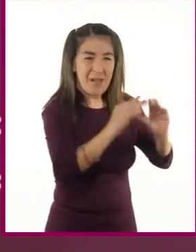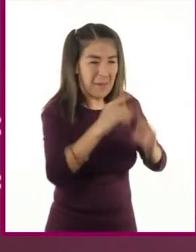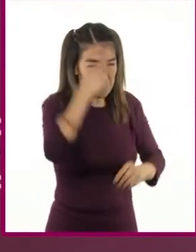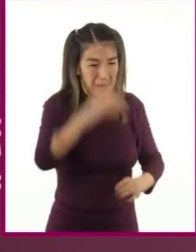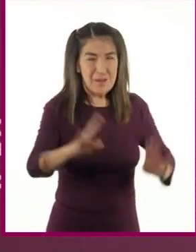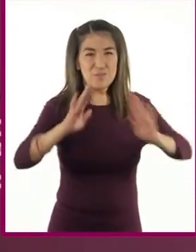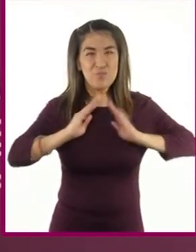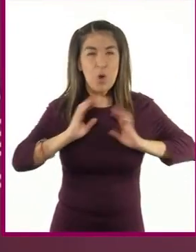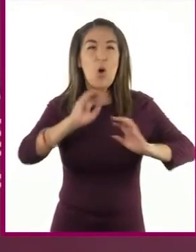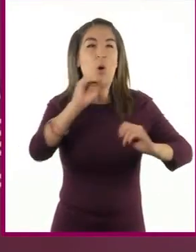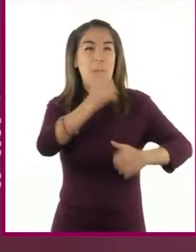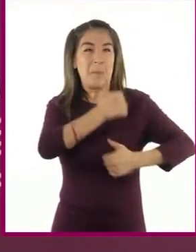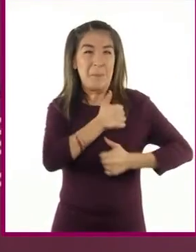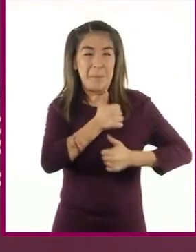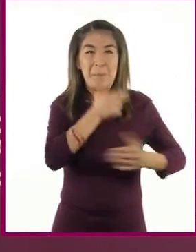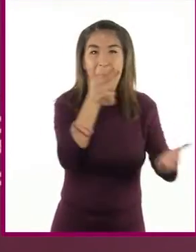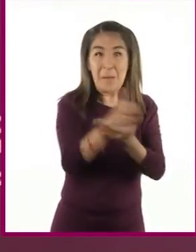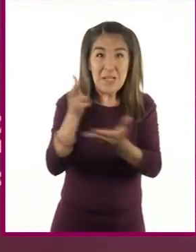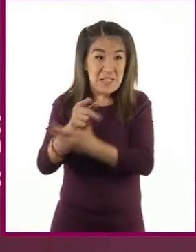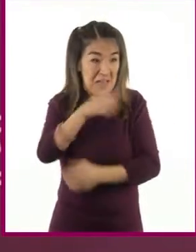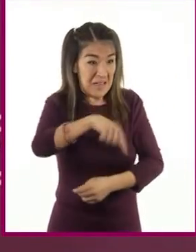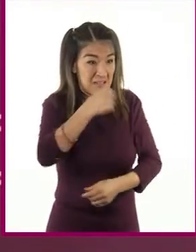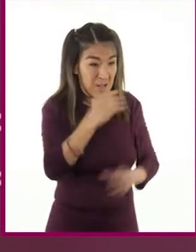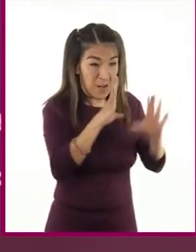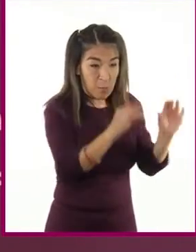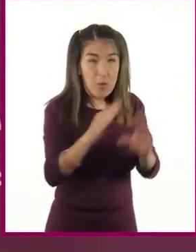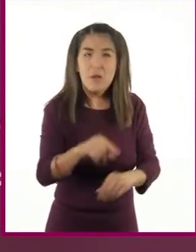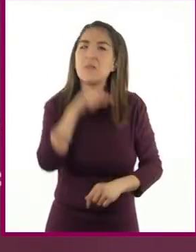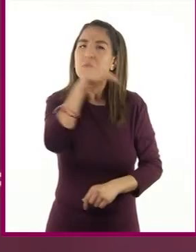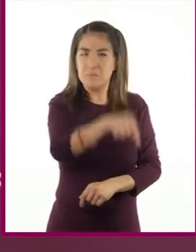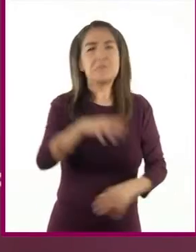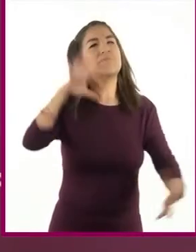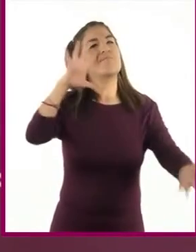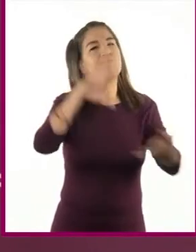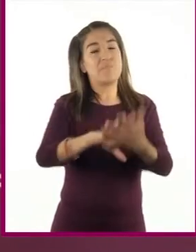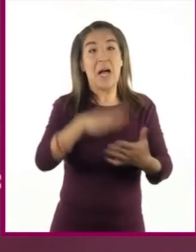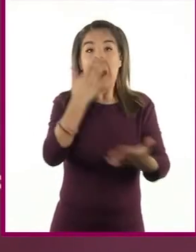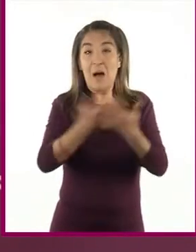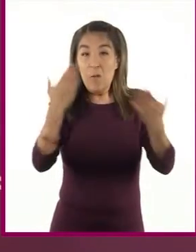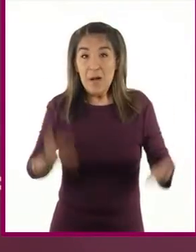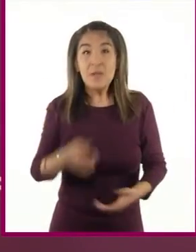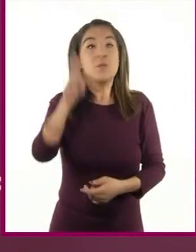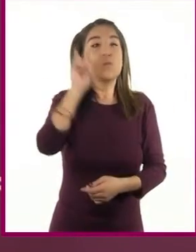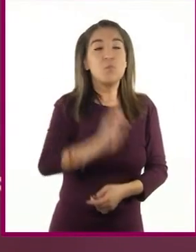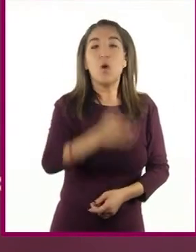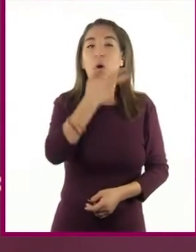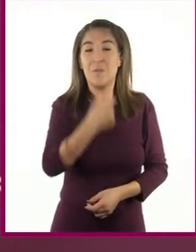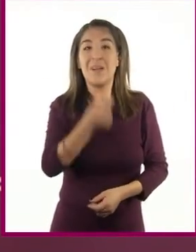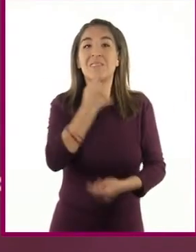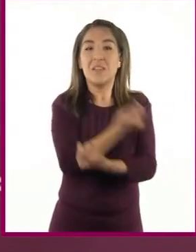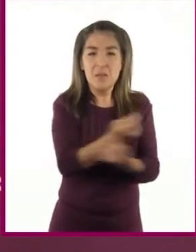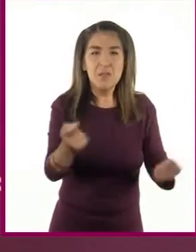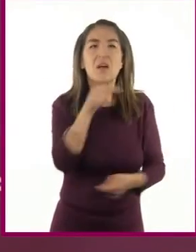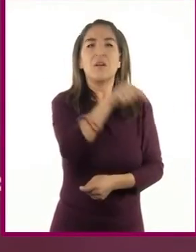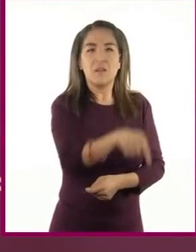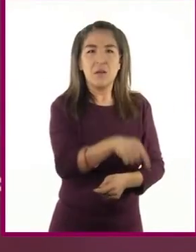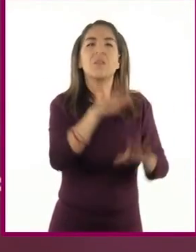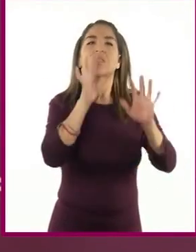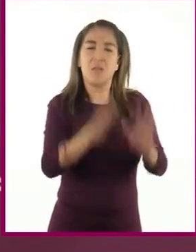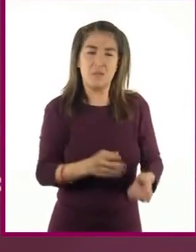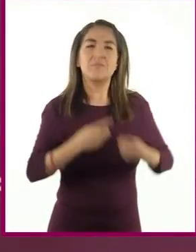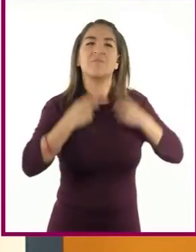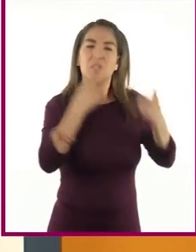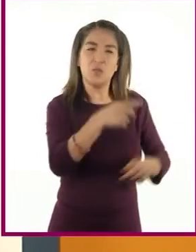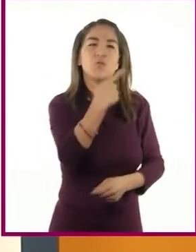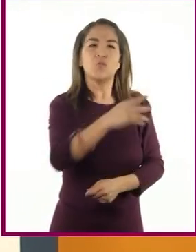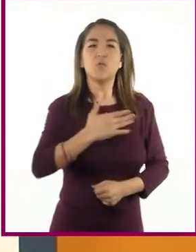Este proceso se realizó debidamente y ahora las niñas, niños y jóvenes afectados han recibido